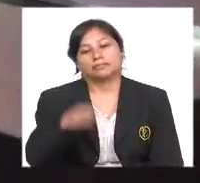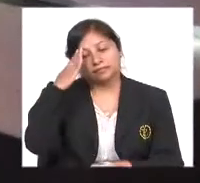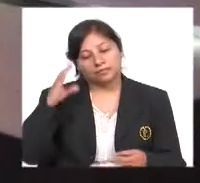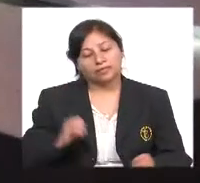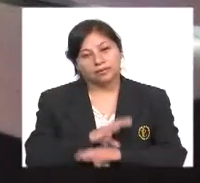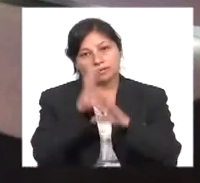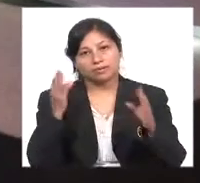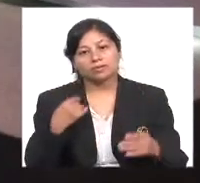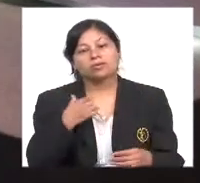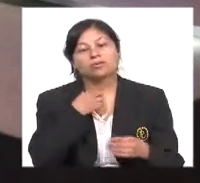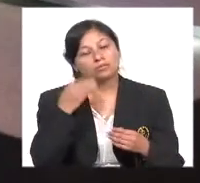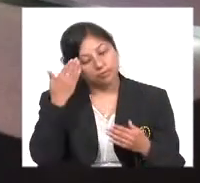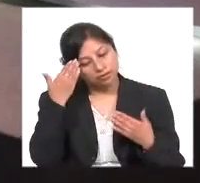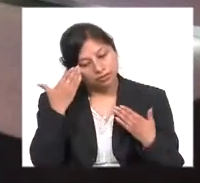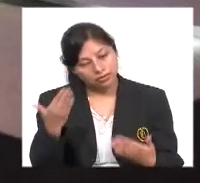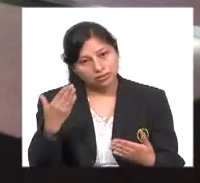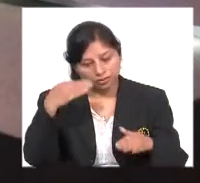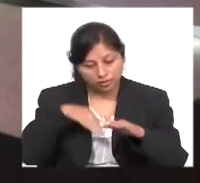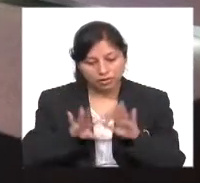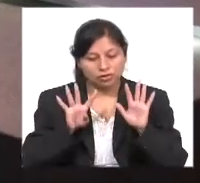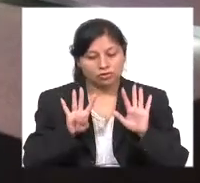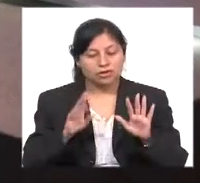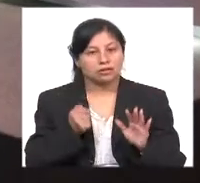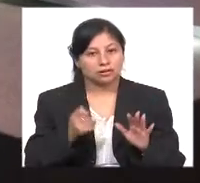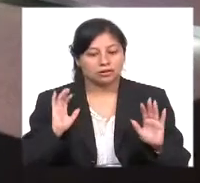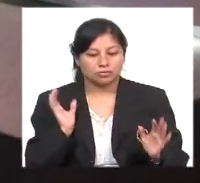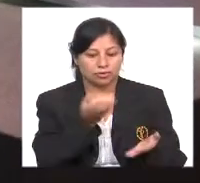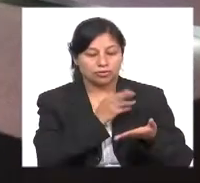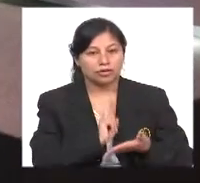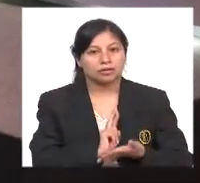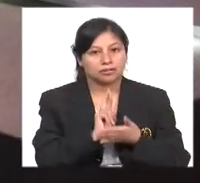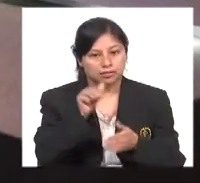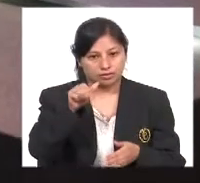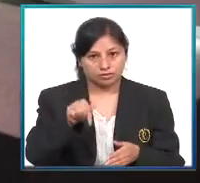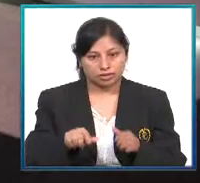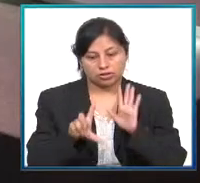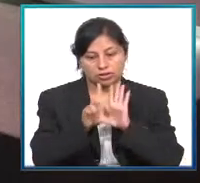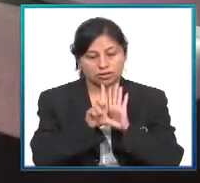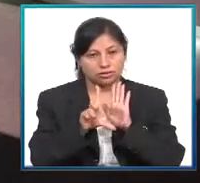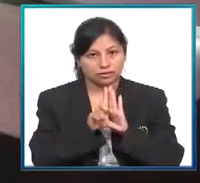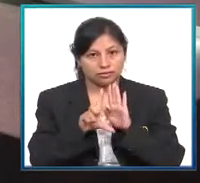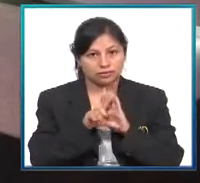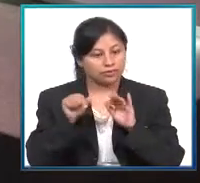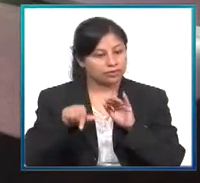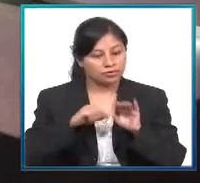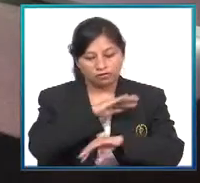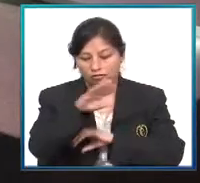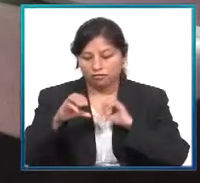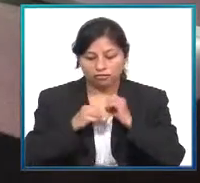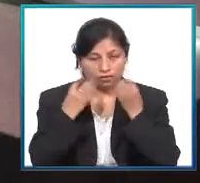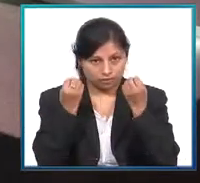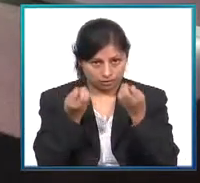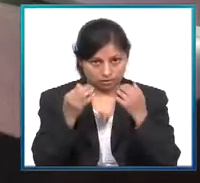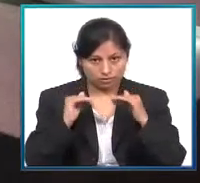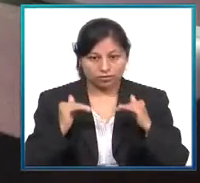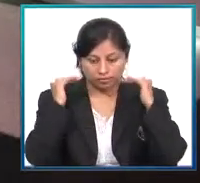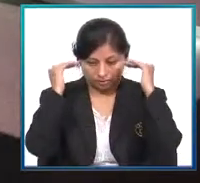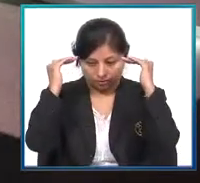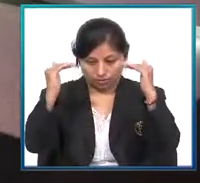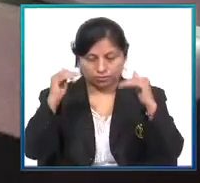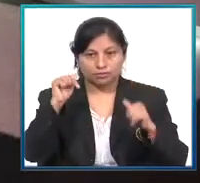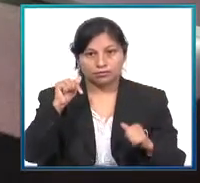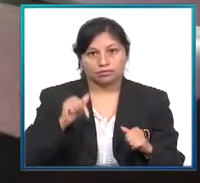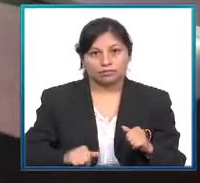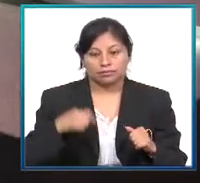Buen día, qué gusto volver a saludarle a través de Canal 9 del Congreso de la República. Esto es Espacio Legislativo con toda la información de este alto organismo de